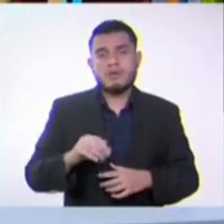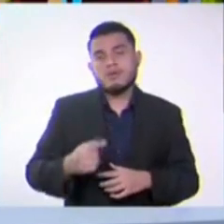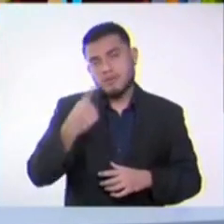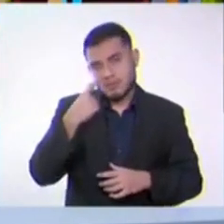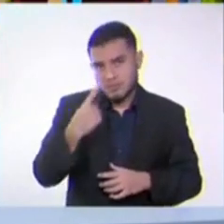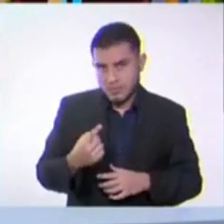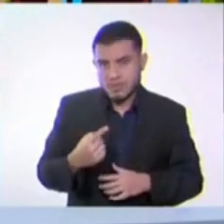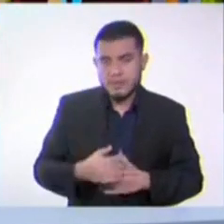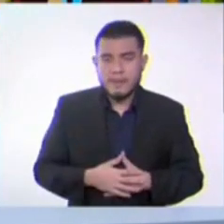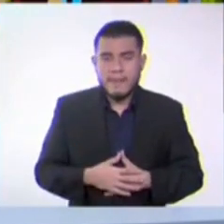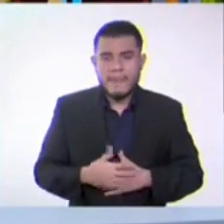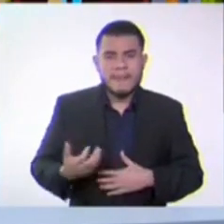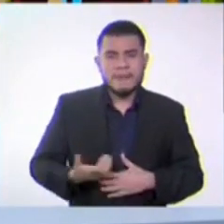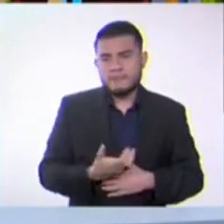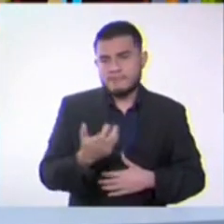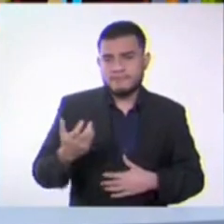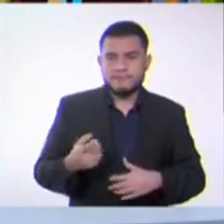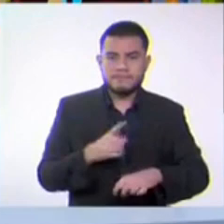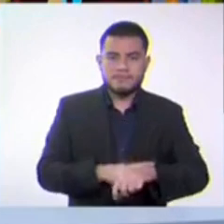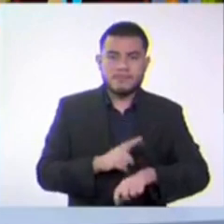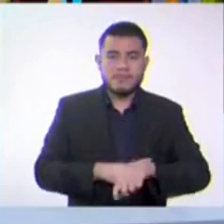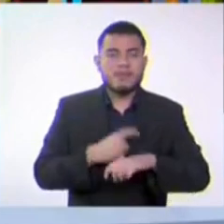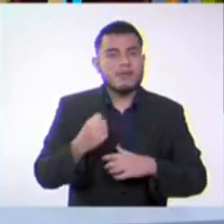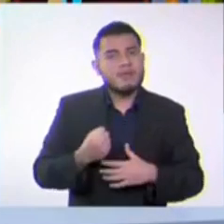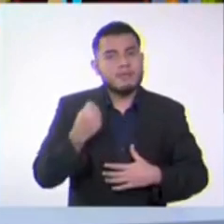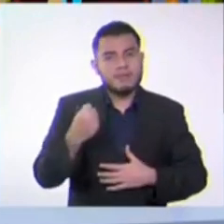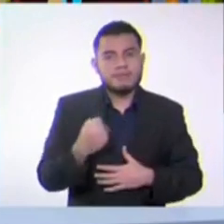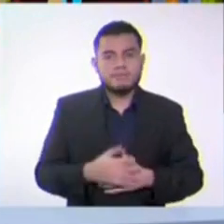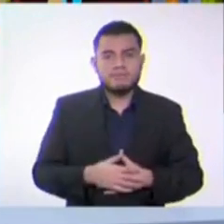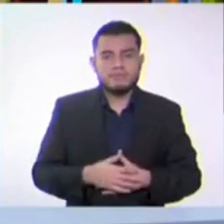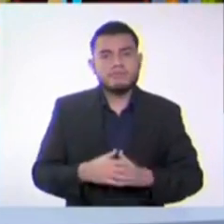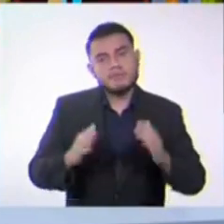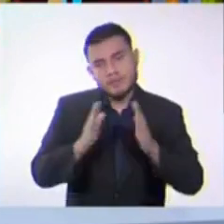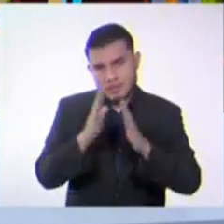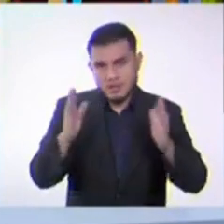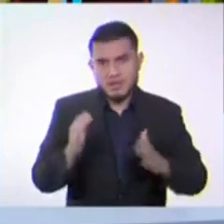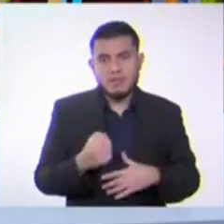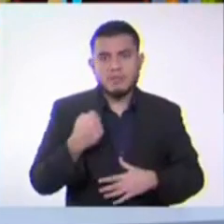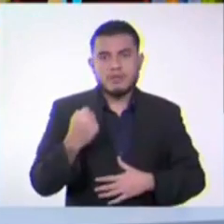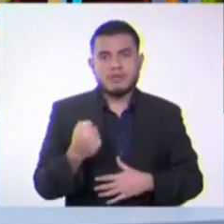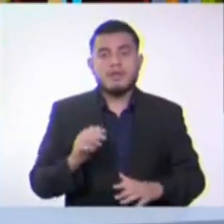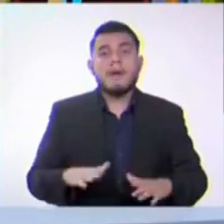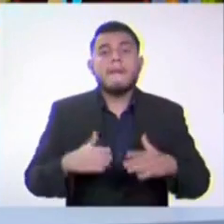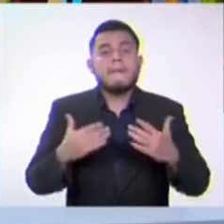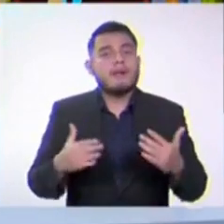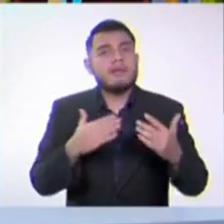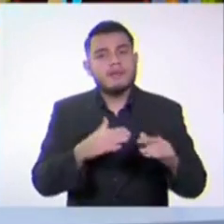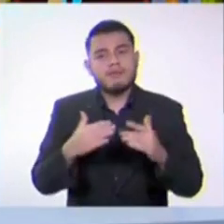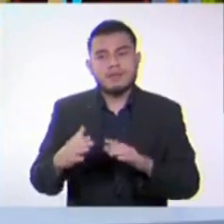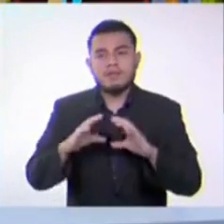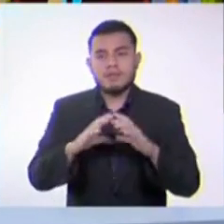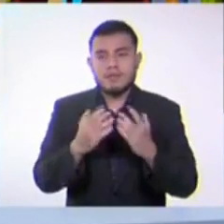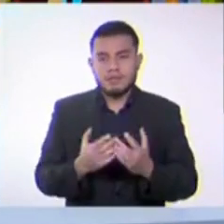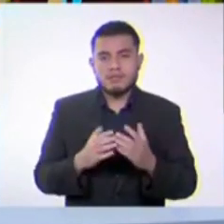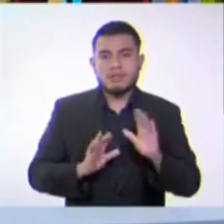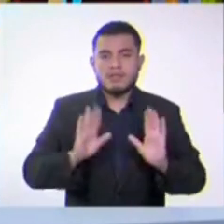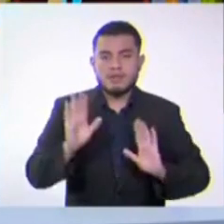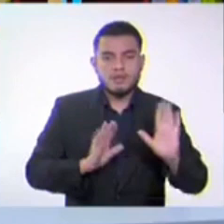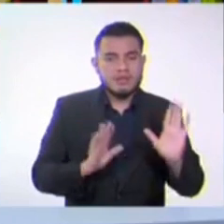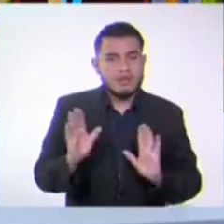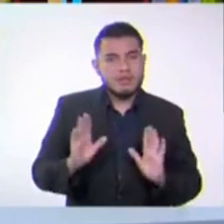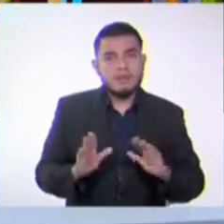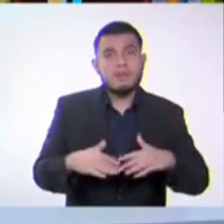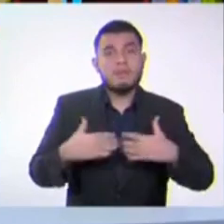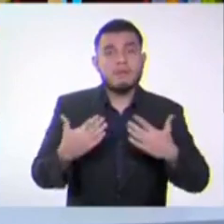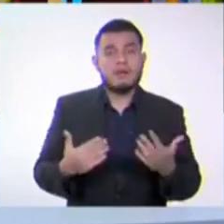observar, todos estos momentos son muy importantes. Generalmente son muy importantes para diferentes tipos de actividades, sobre todo para